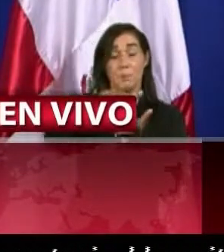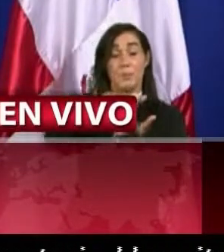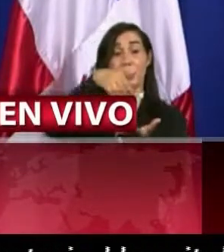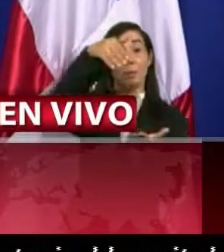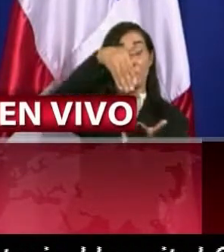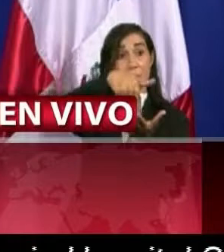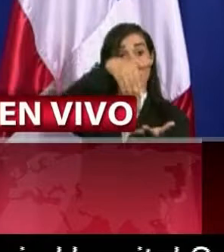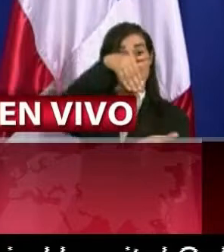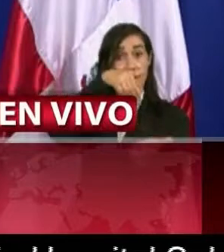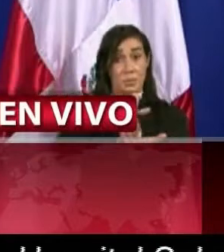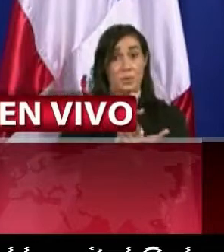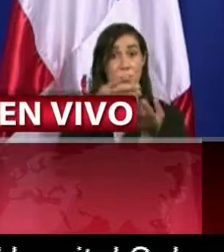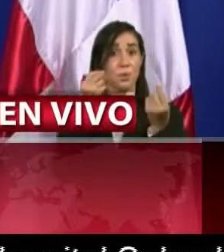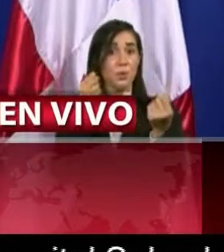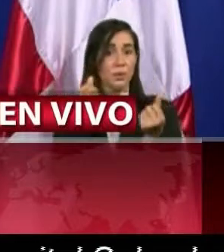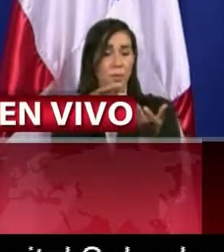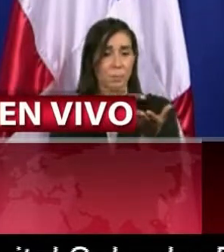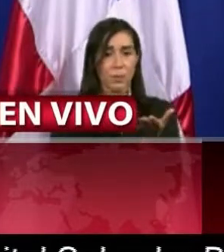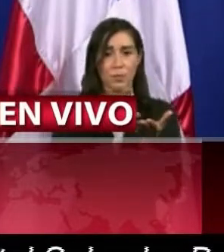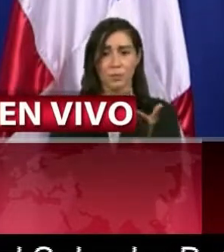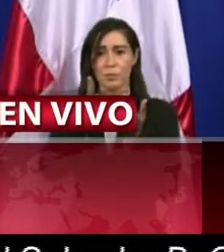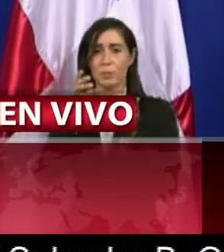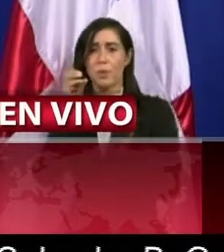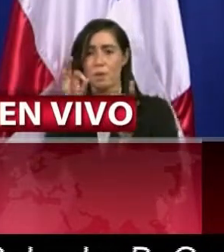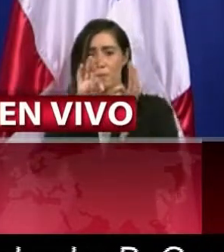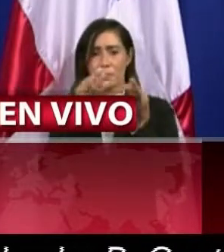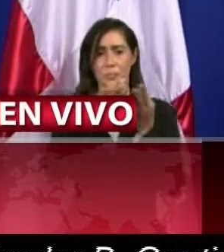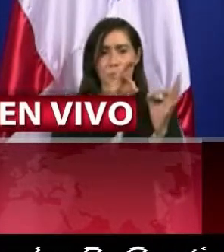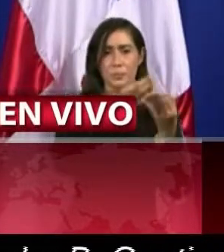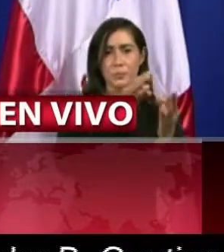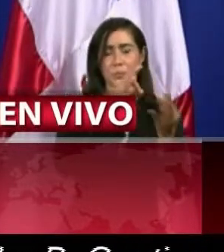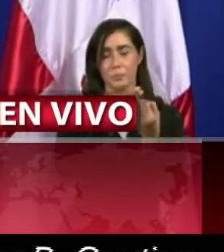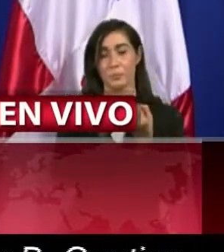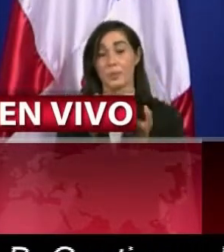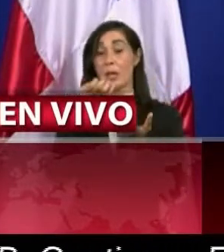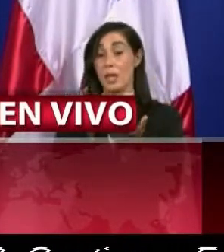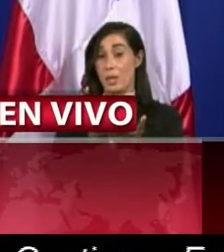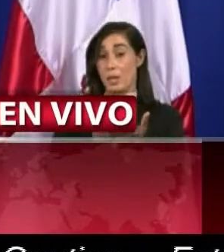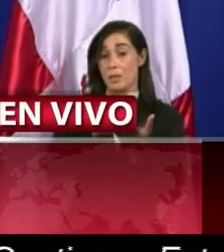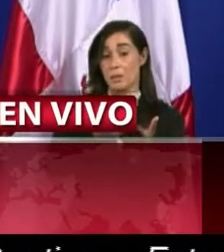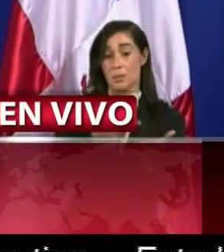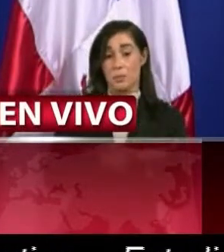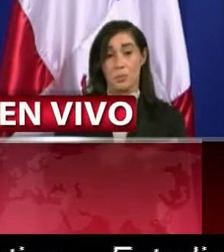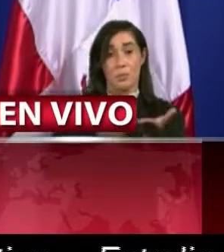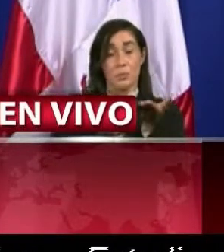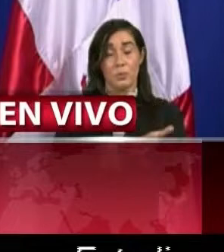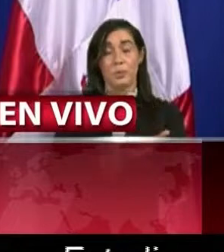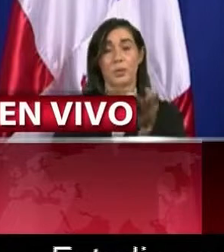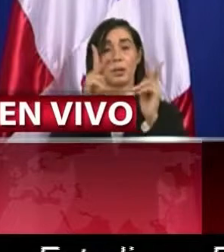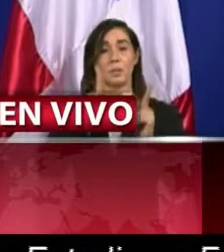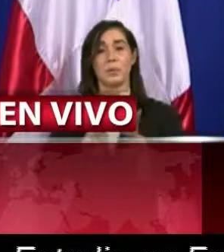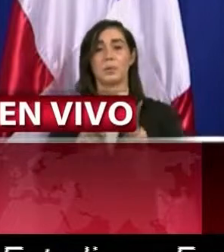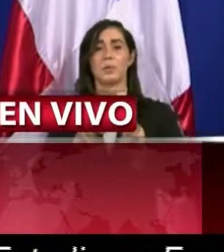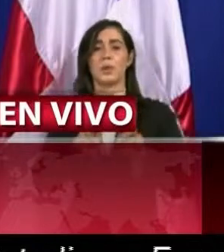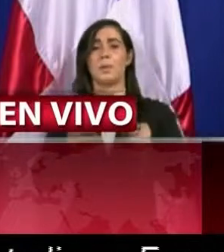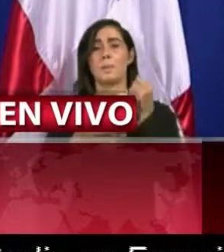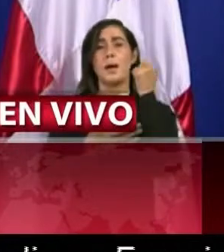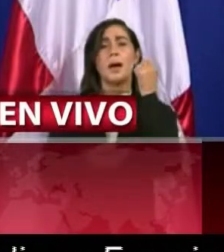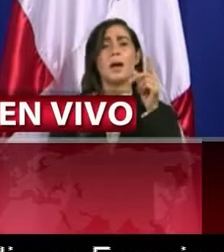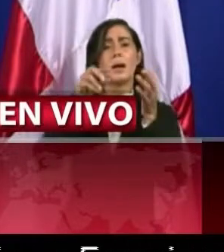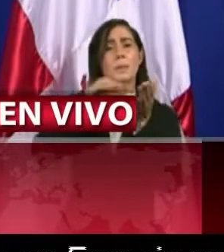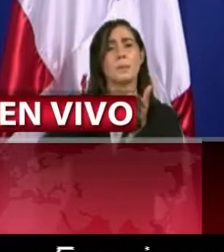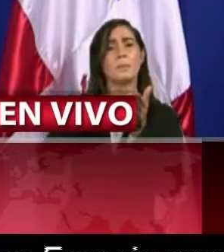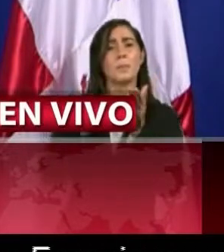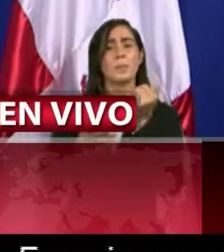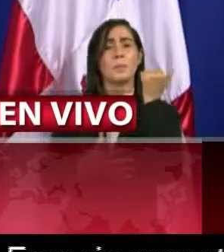6.000 millones de pesos. Estos recursos los hemos puesto a disposición de los dominicanos más necesitados